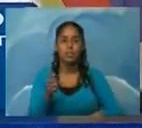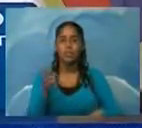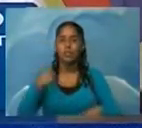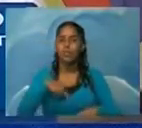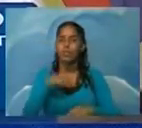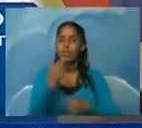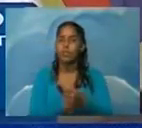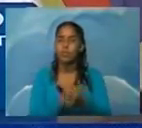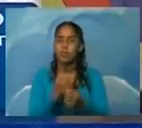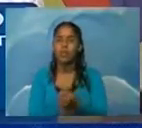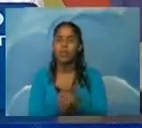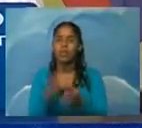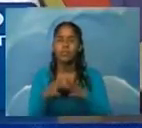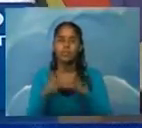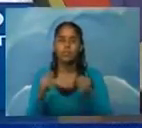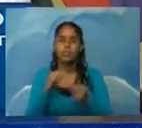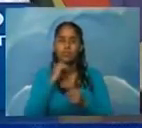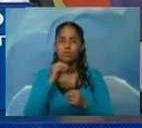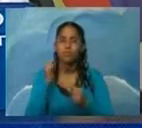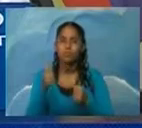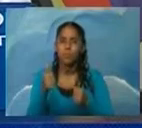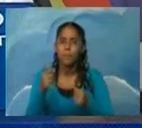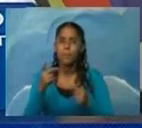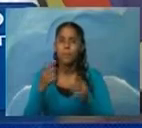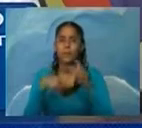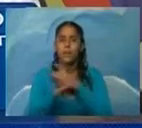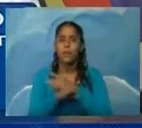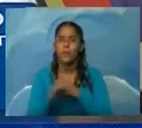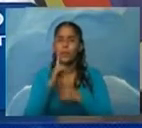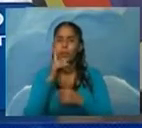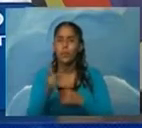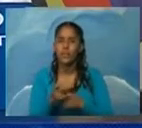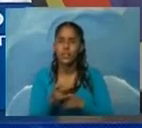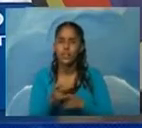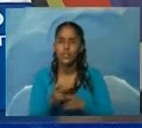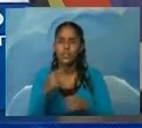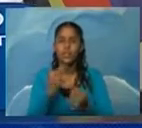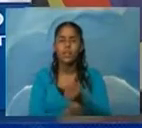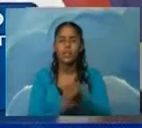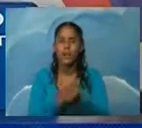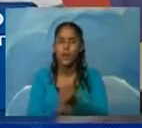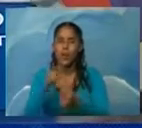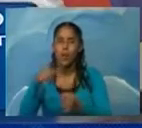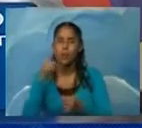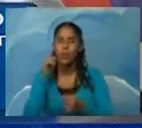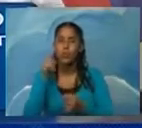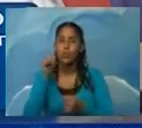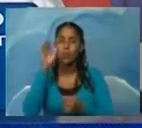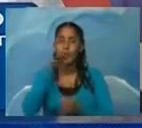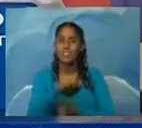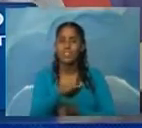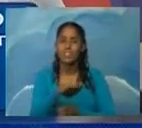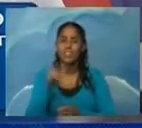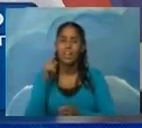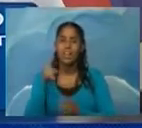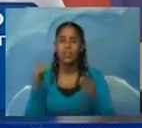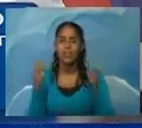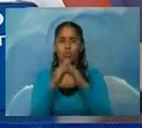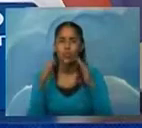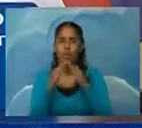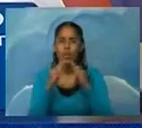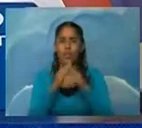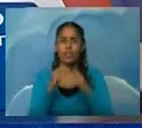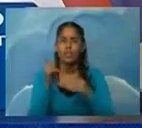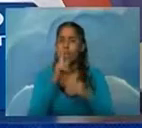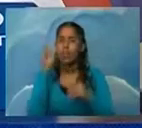hermano José Romero, que ese es bien avispado, ese es un cantante avispado. Epa, José, cuando tú estás allí en tu casa, que no estás